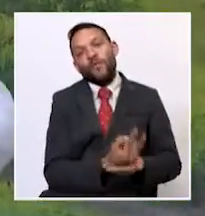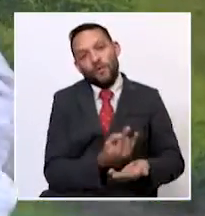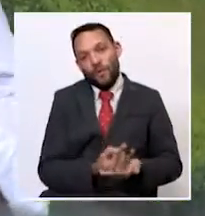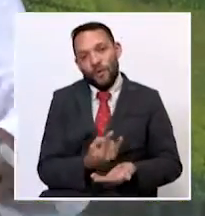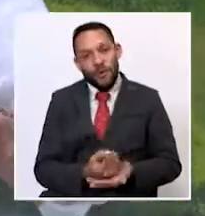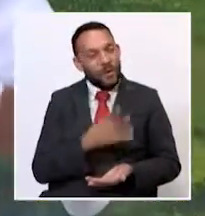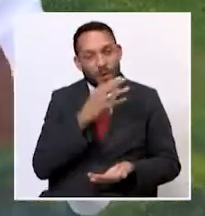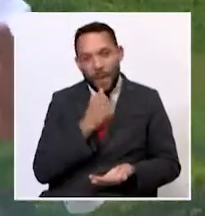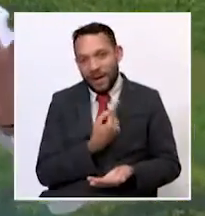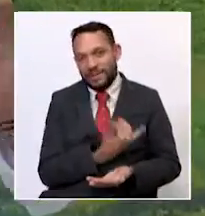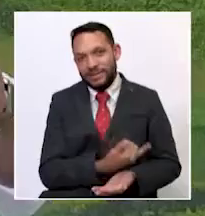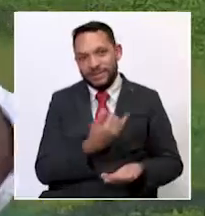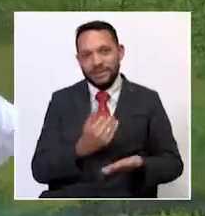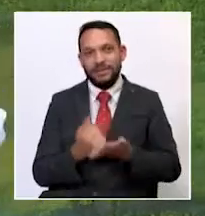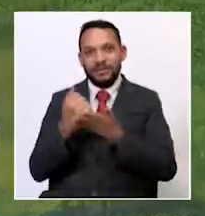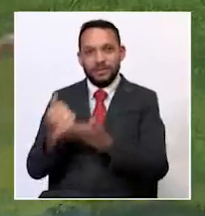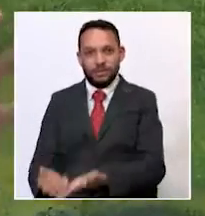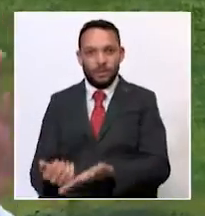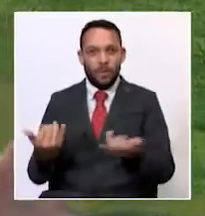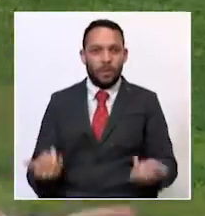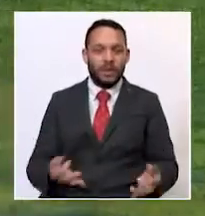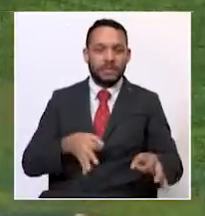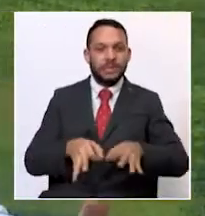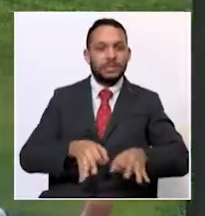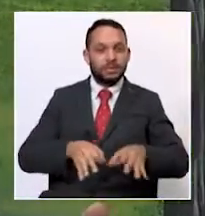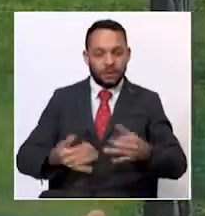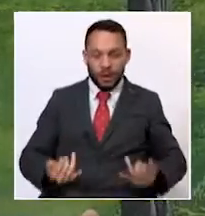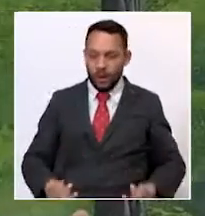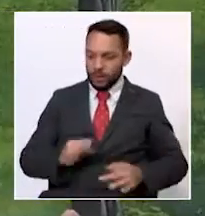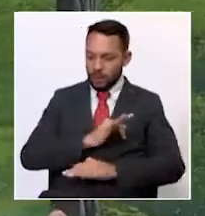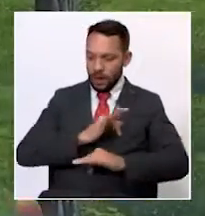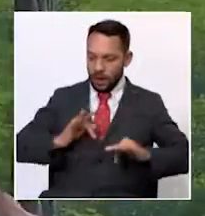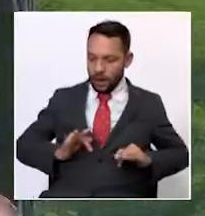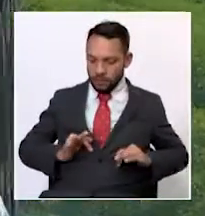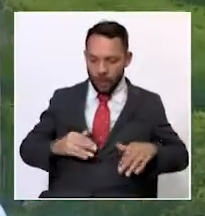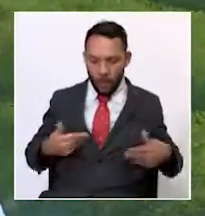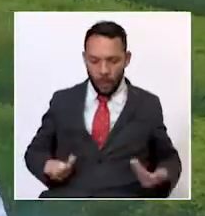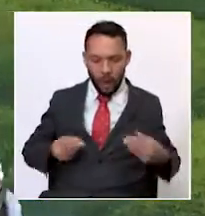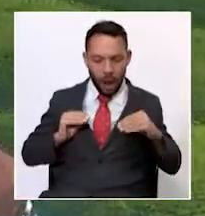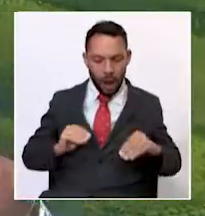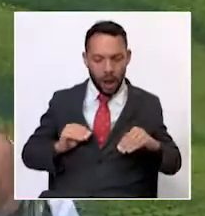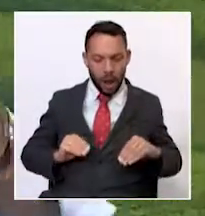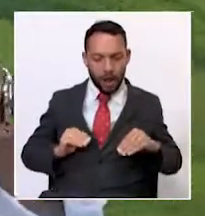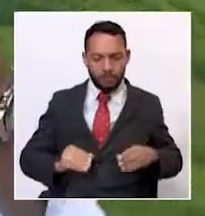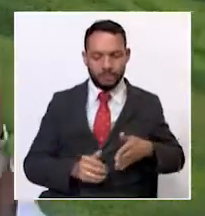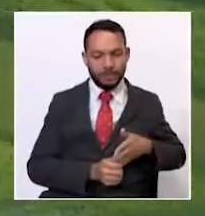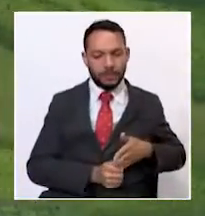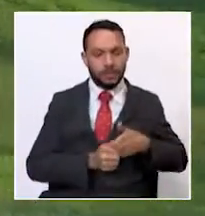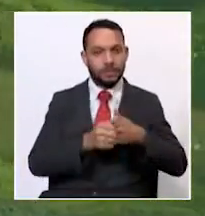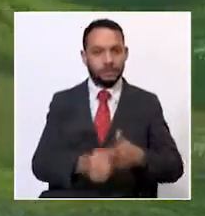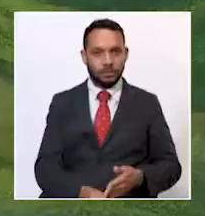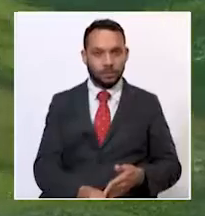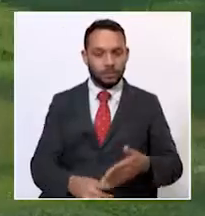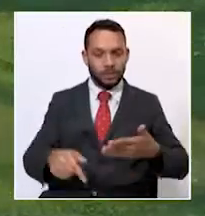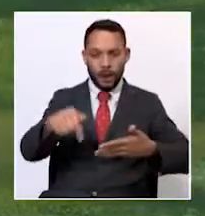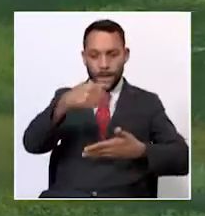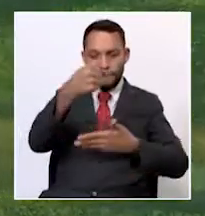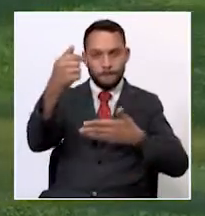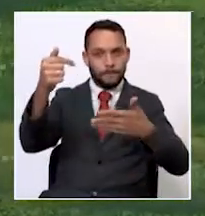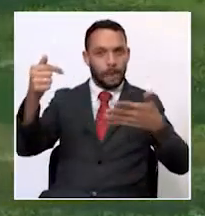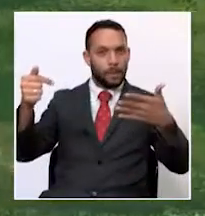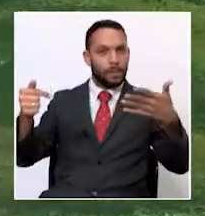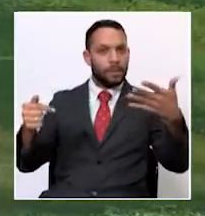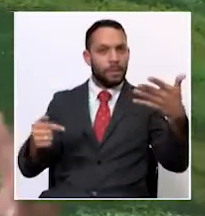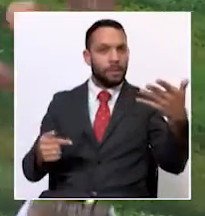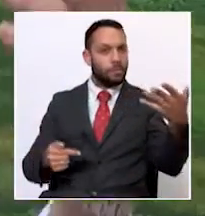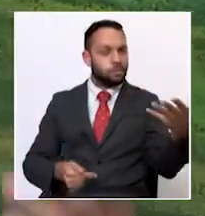hoy vamos a mostrarles a ustedes una serie de terapias en esta piscina para que hagamos una serie de conceptos que